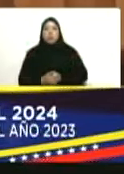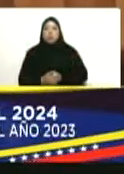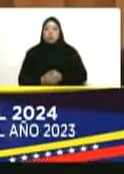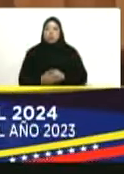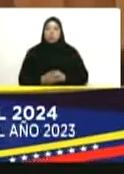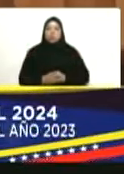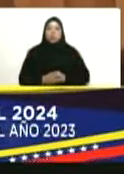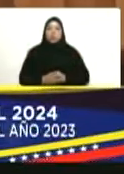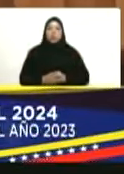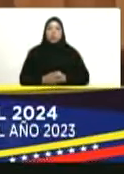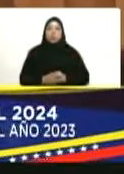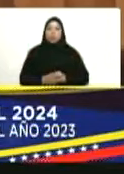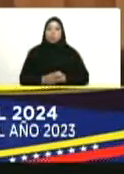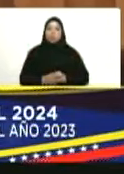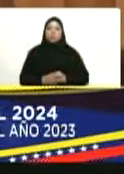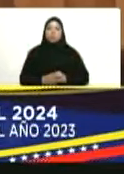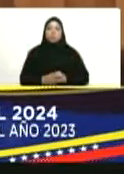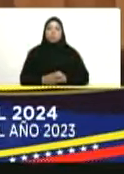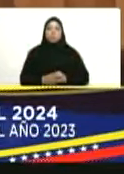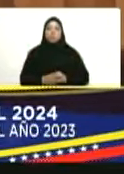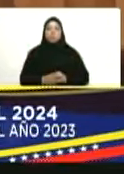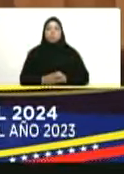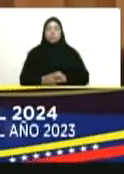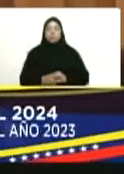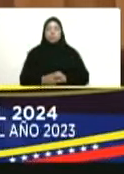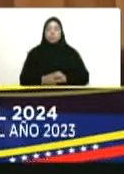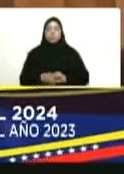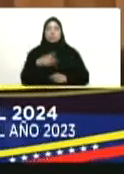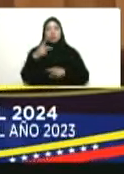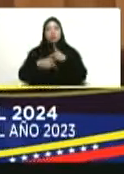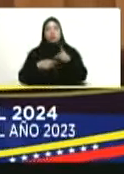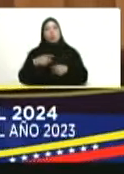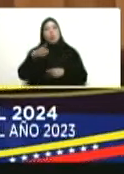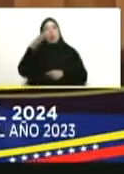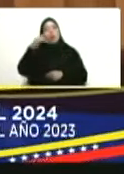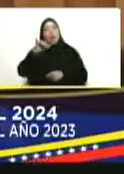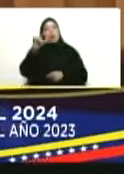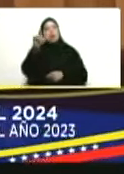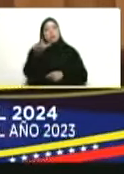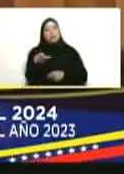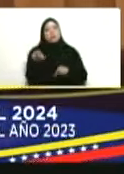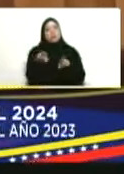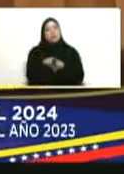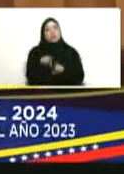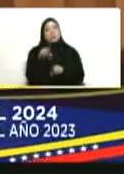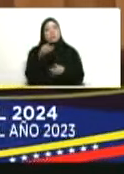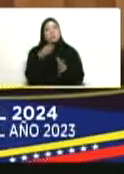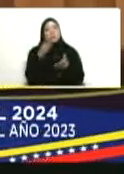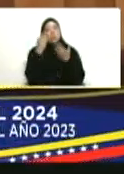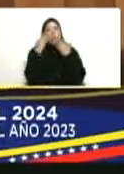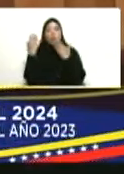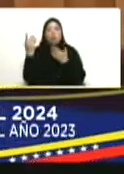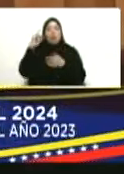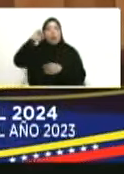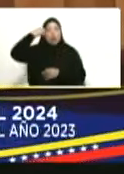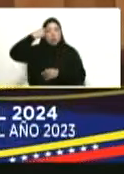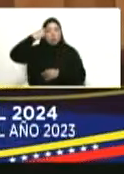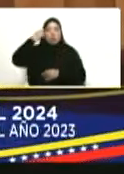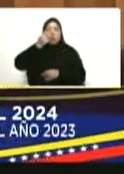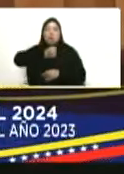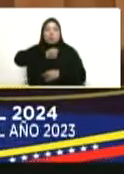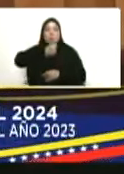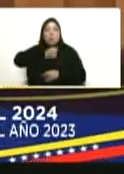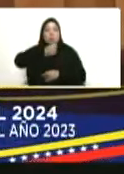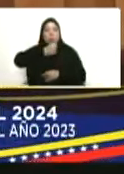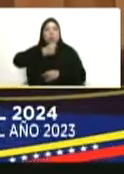Así que no valió para nada el ataque terrorista y la quema de las máquinas electorales. Y luego salió, recuerdo una declaración de